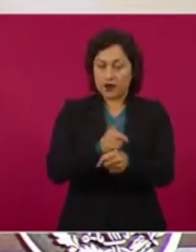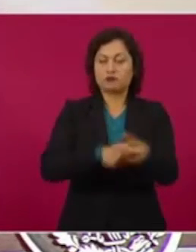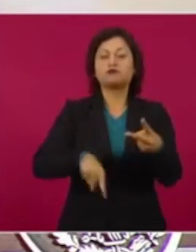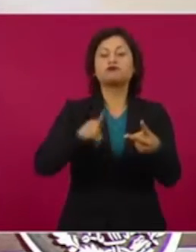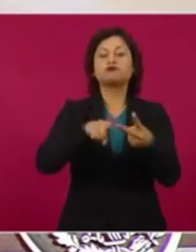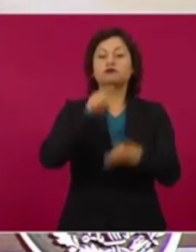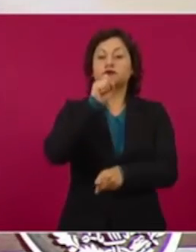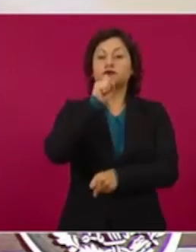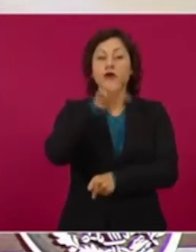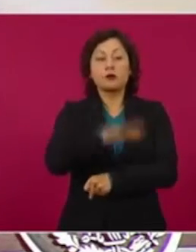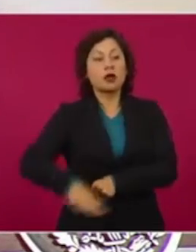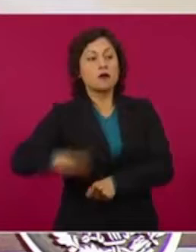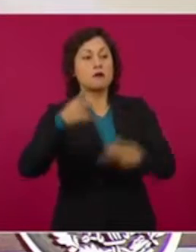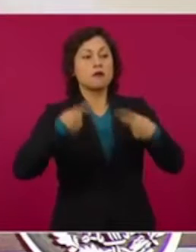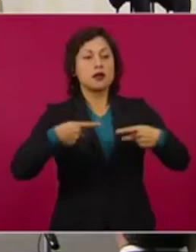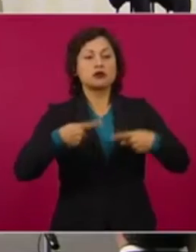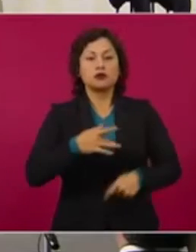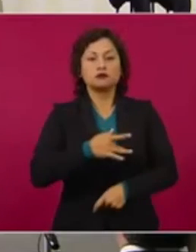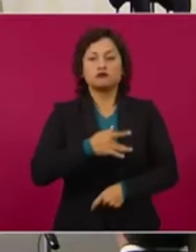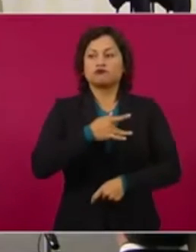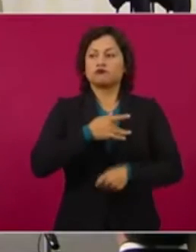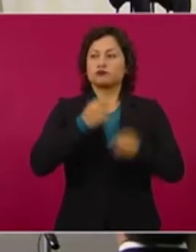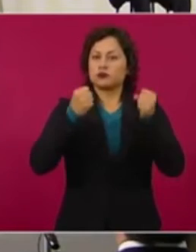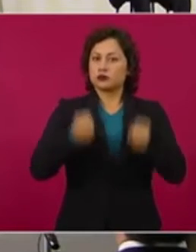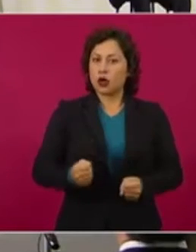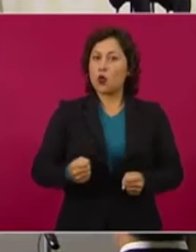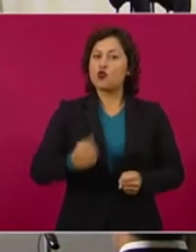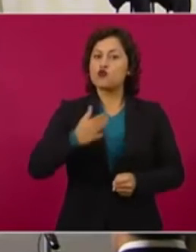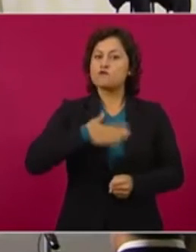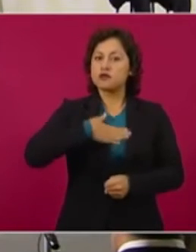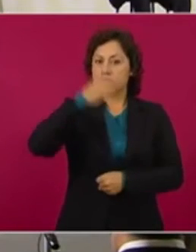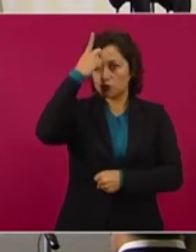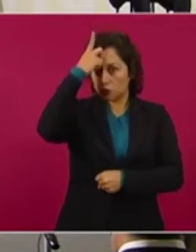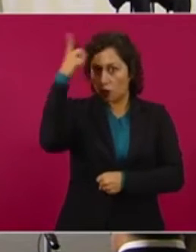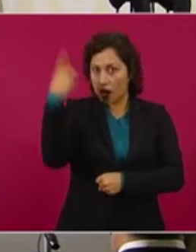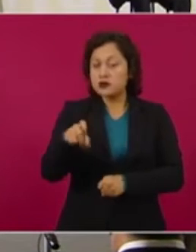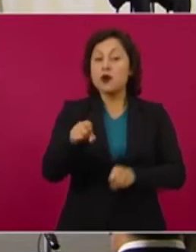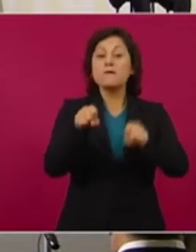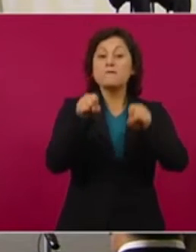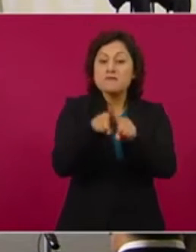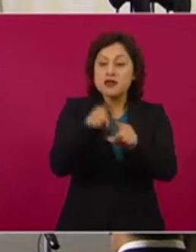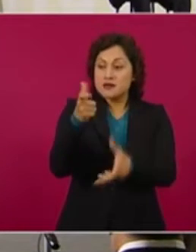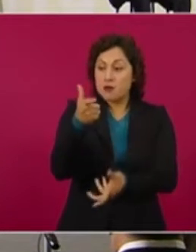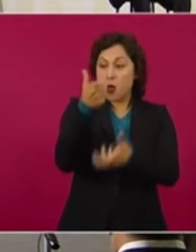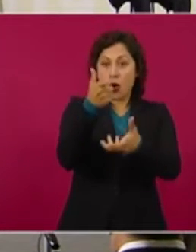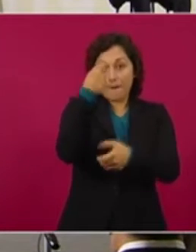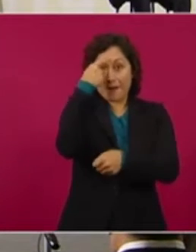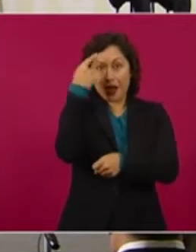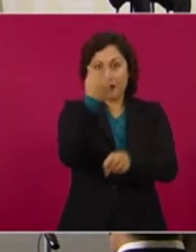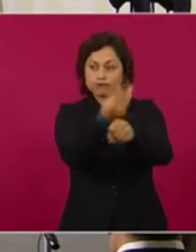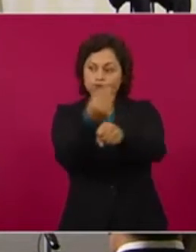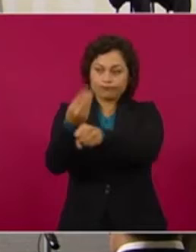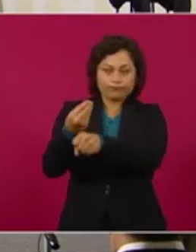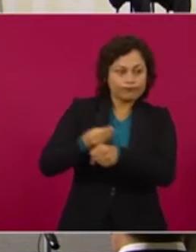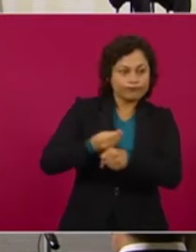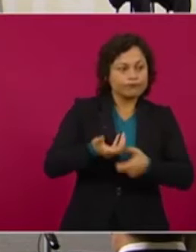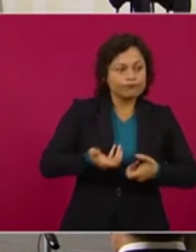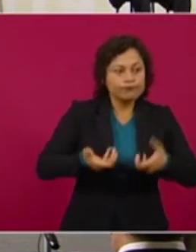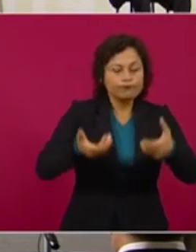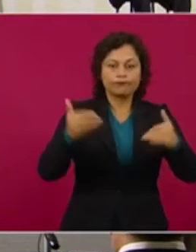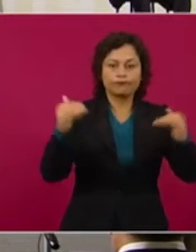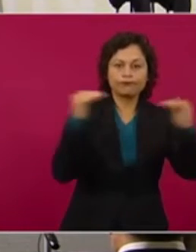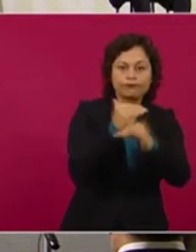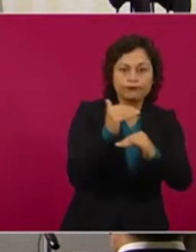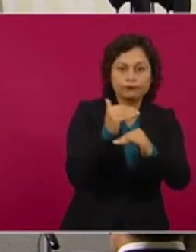población sobre su patrimonio y se mejorarán las vialidades. Por eso decimos que la estrategia